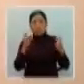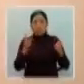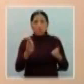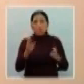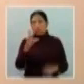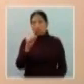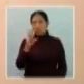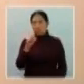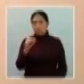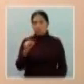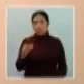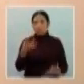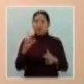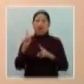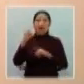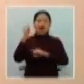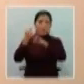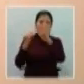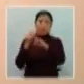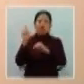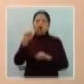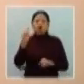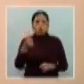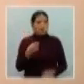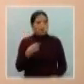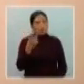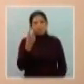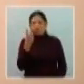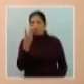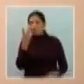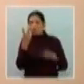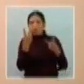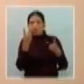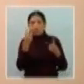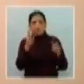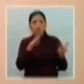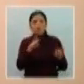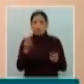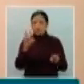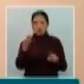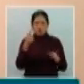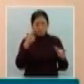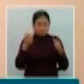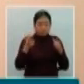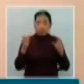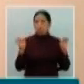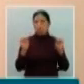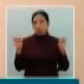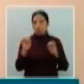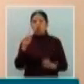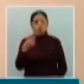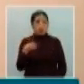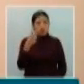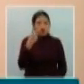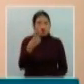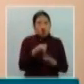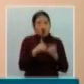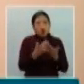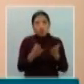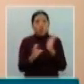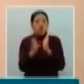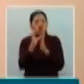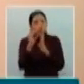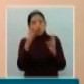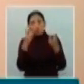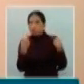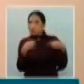internacionales. Ellos vienen a ver técnicamente cómo se está haciendo el censo, si cumple las